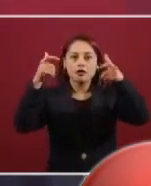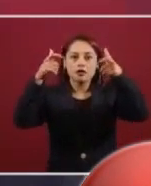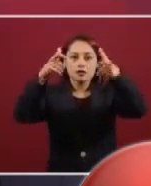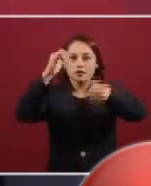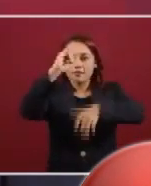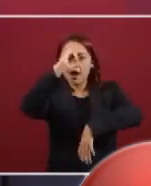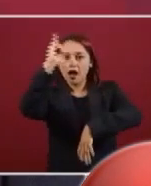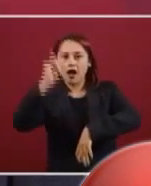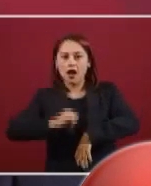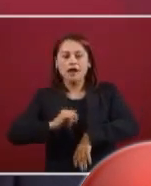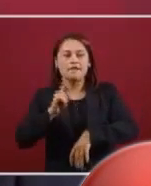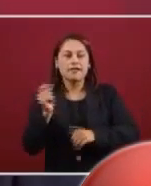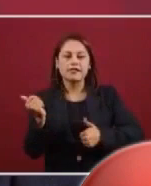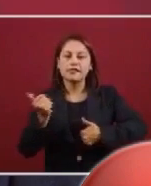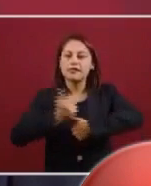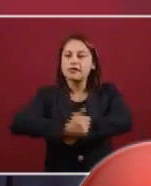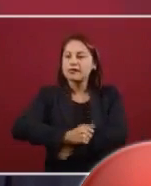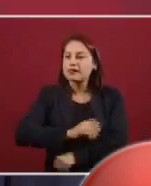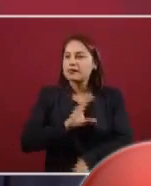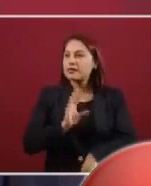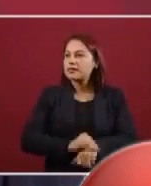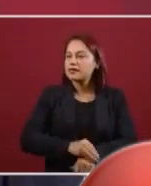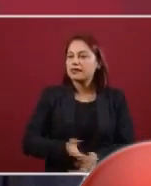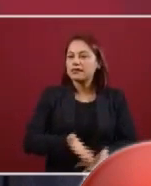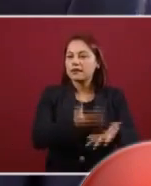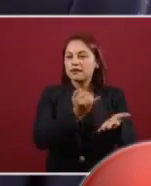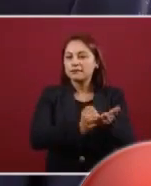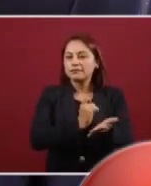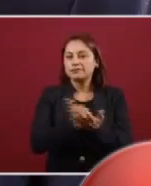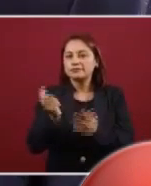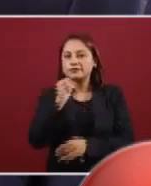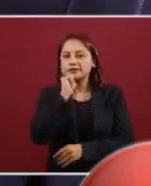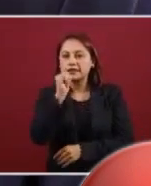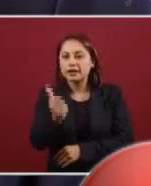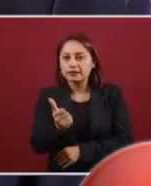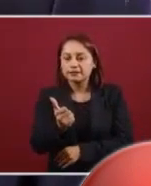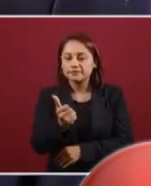Se creaban sistemas especiales para